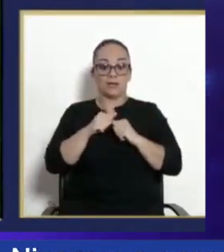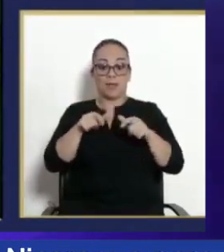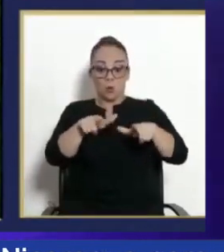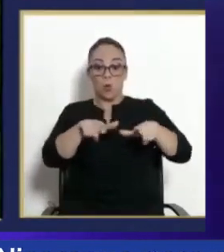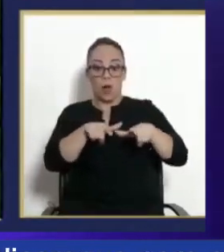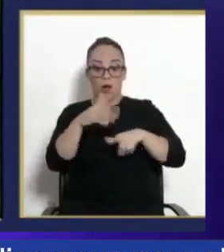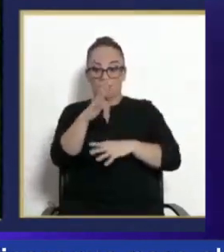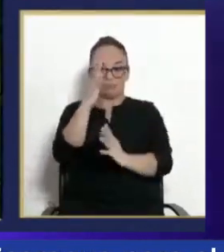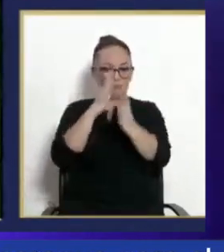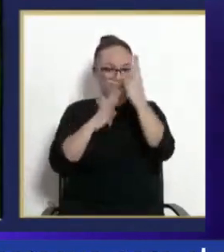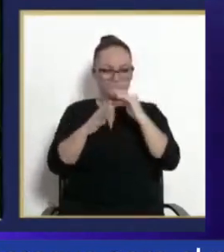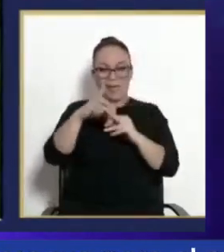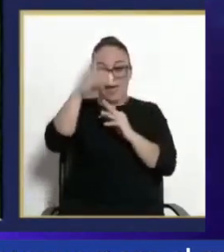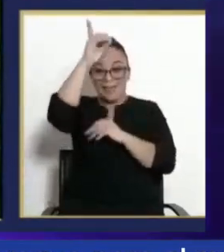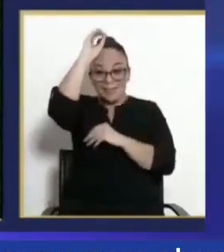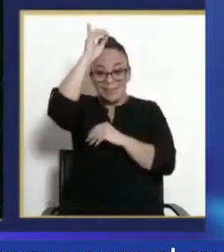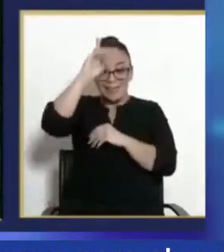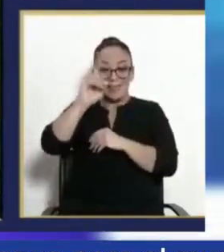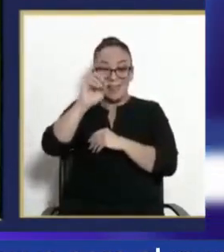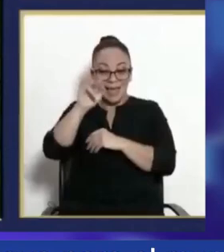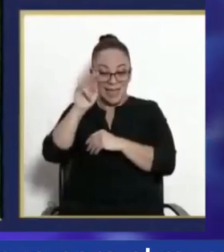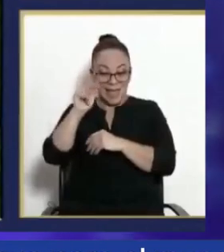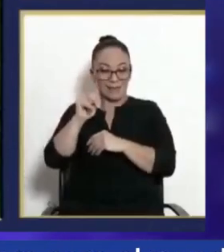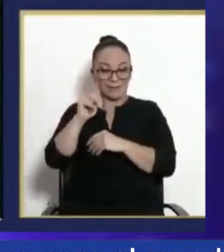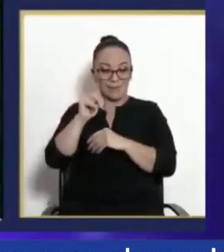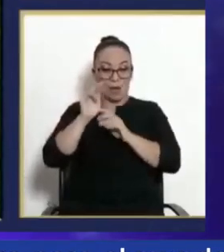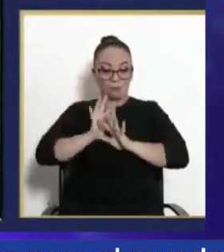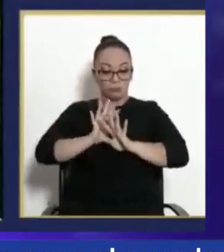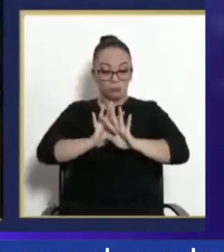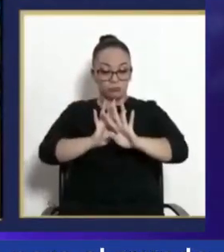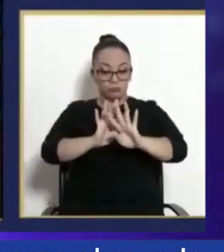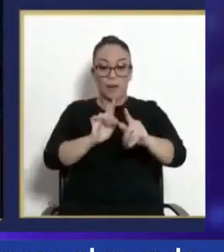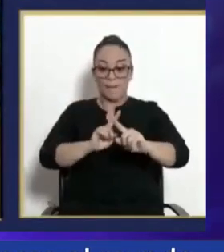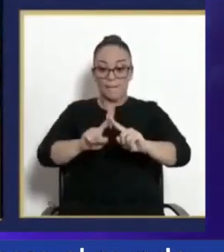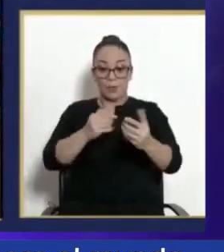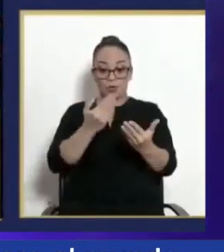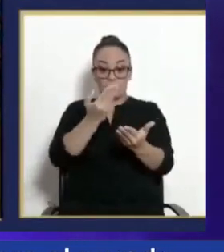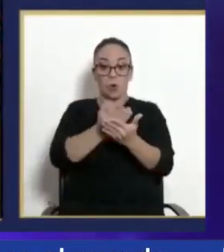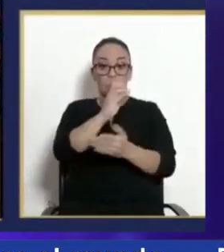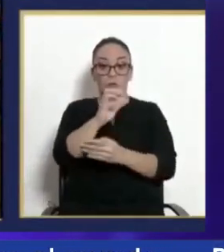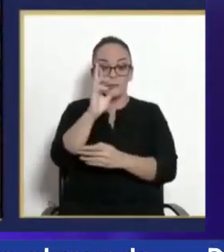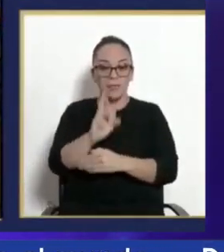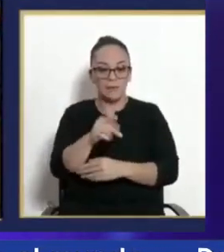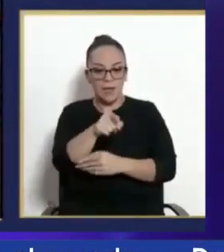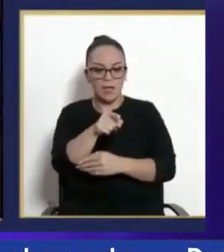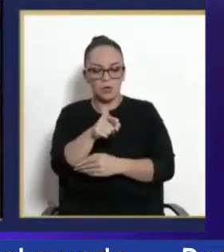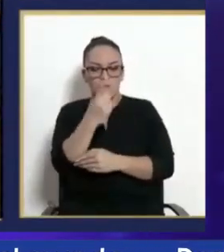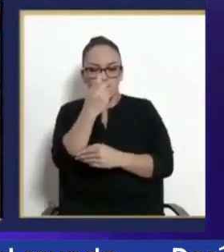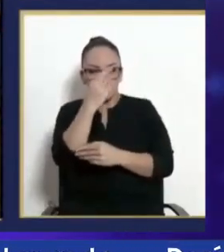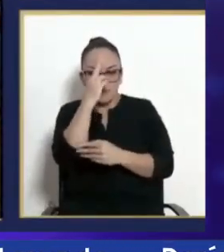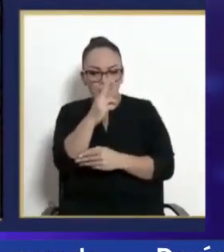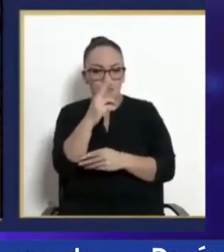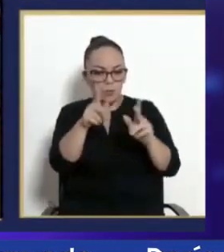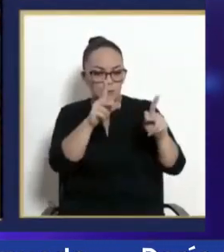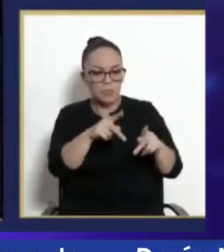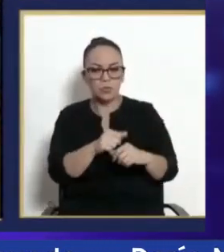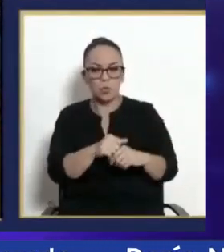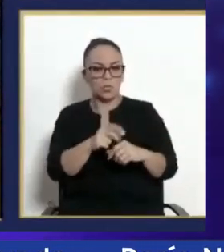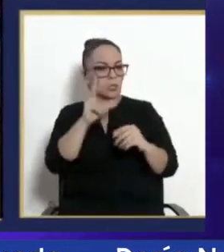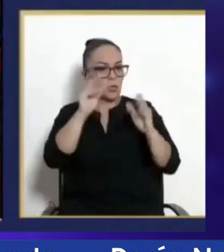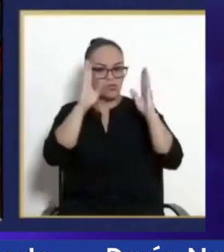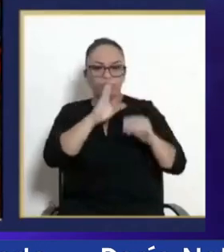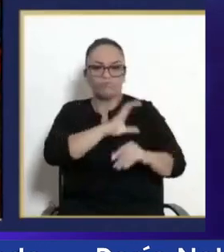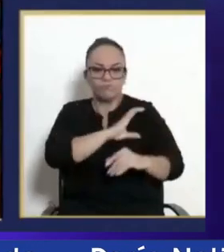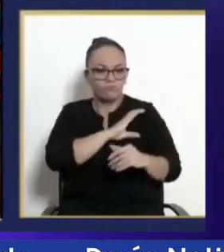garantizo, llegó a Costa Rica y se portó mal, faltándole el respeto a nuestras autoridades,